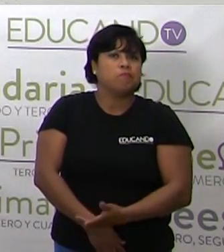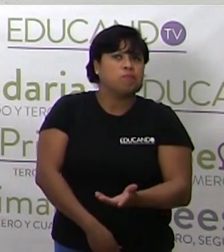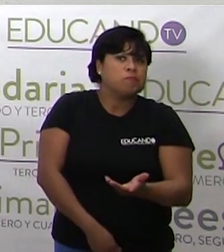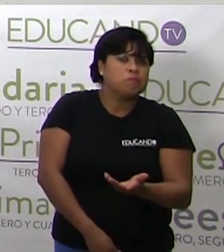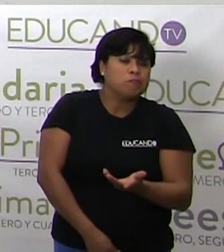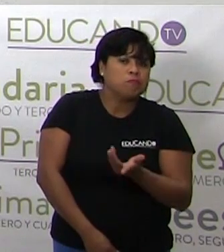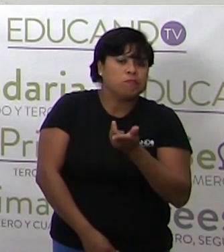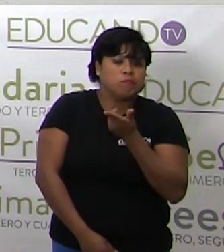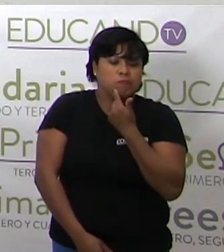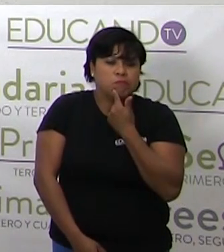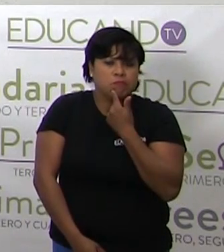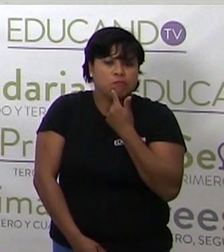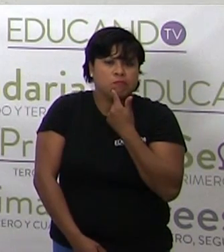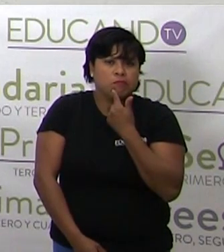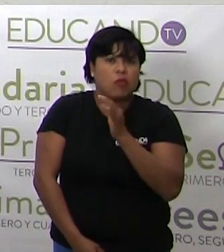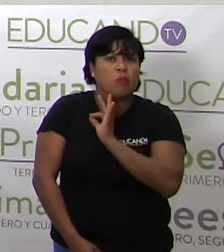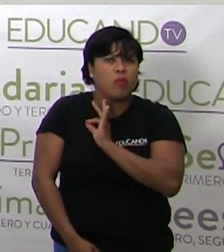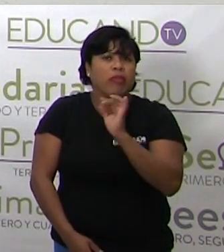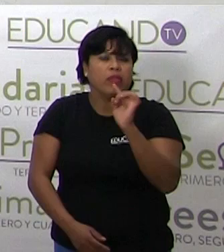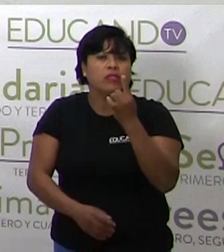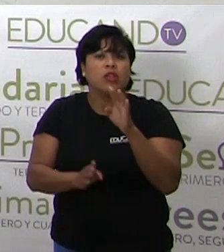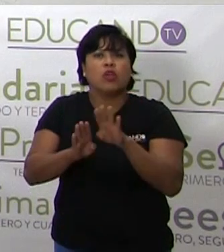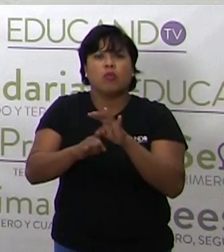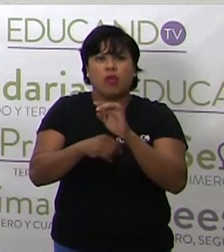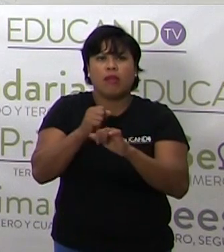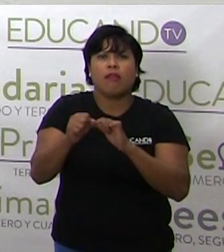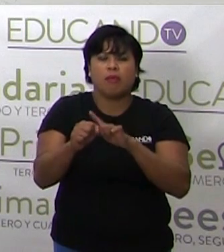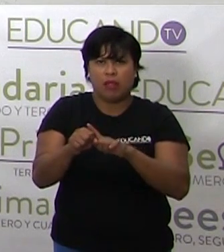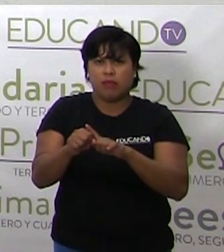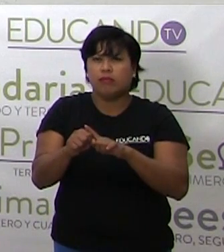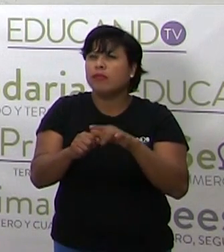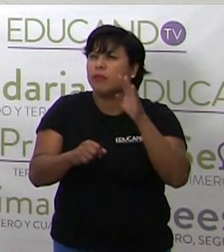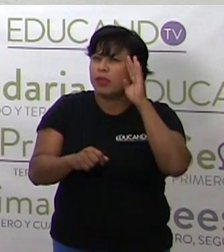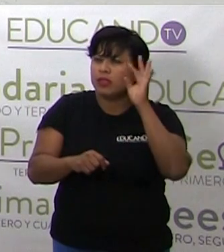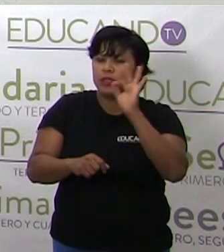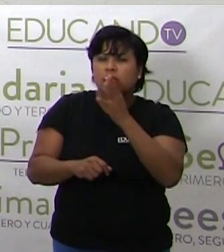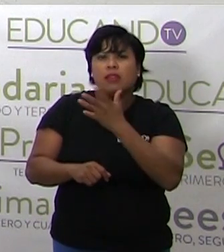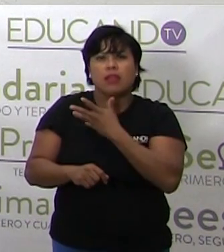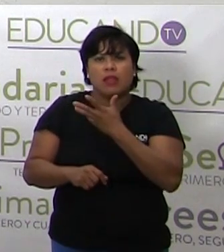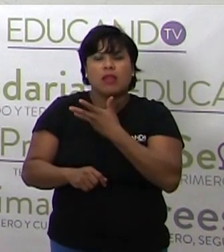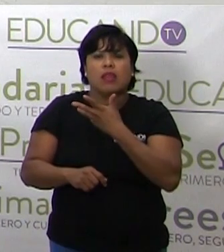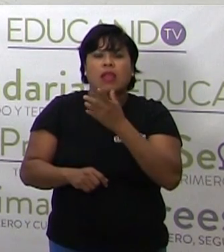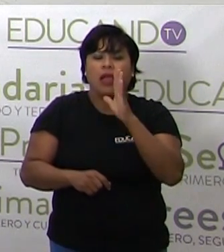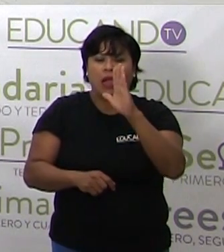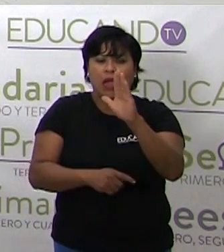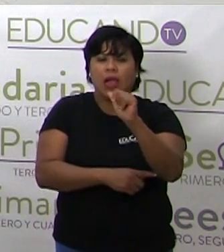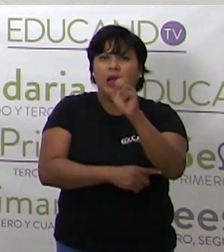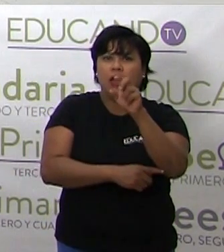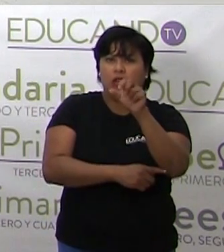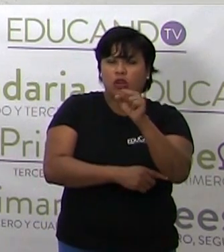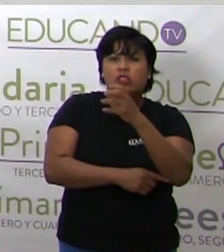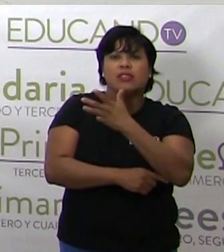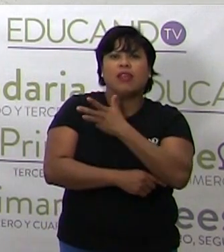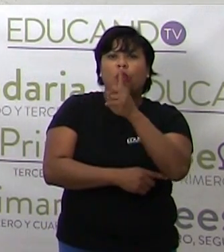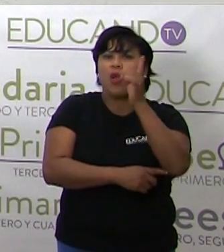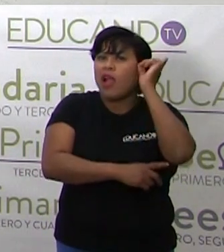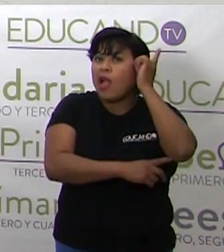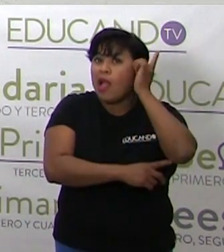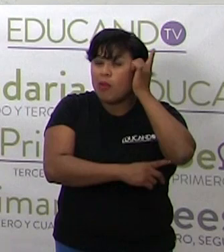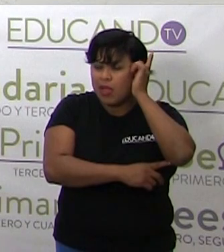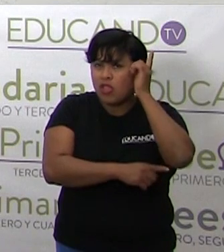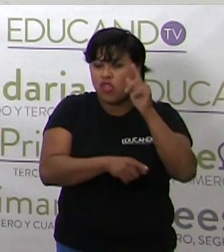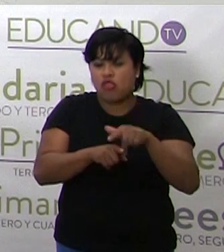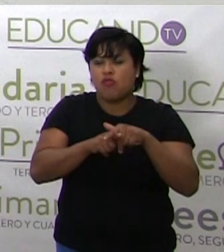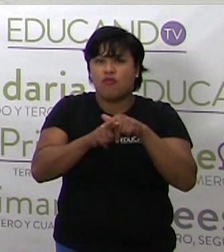de un animal. Vamos a suponer que Carlos tuviera un caballo. Vamos a escribir entonces,